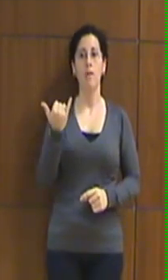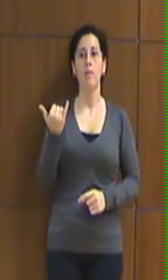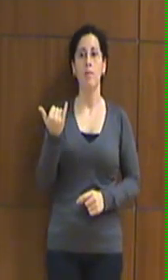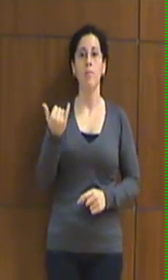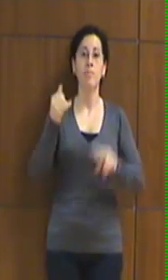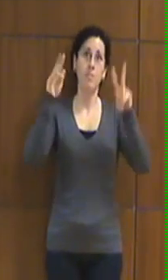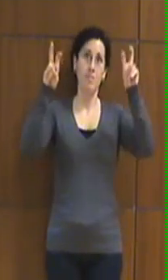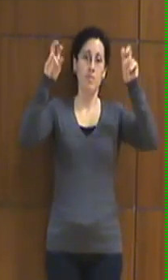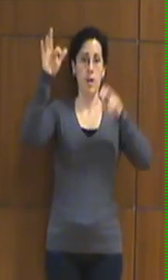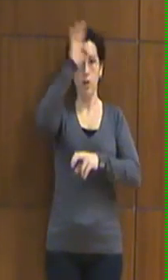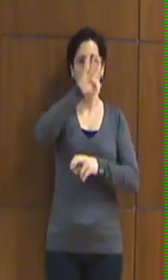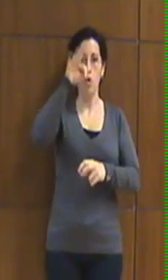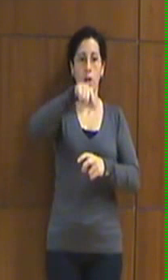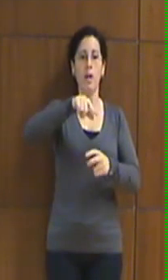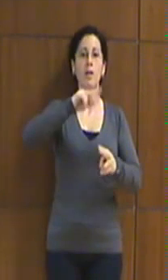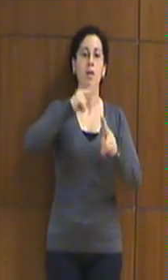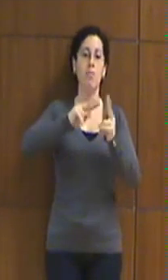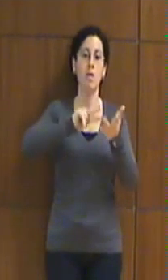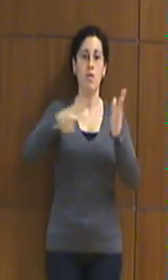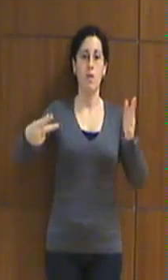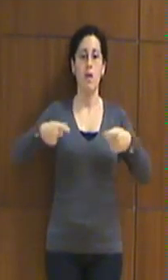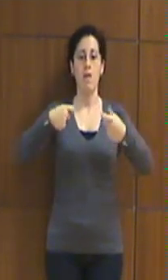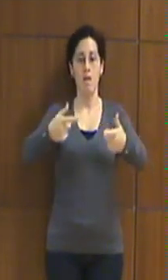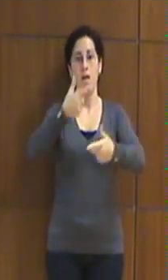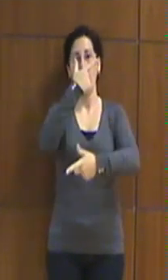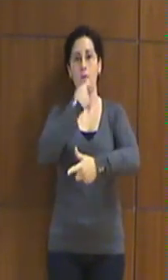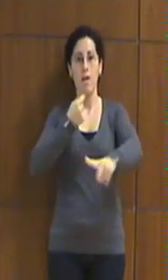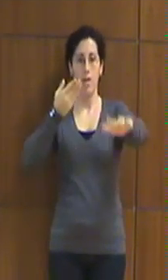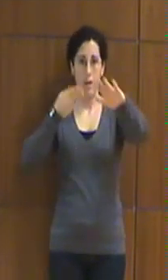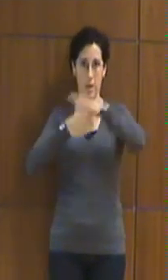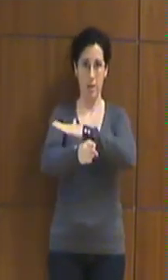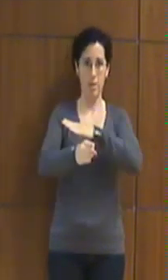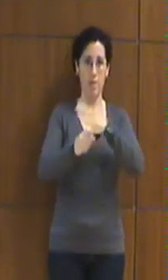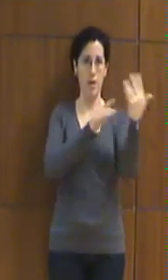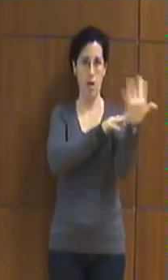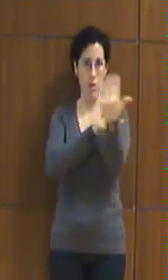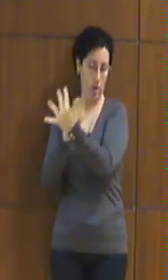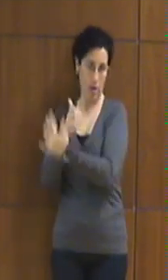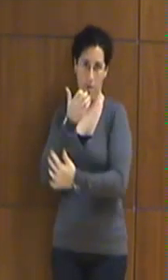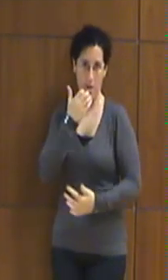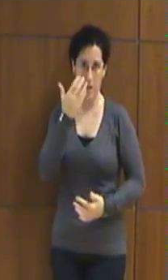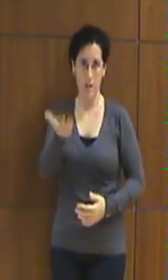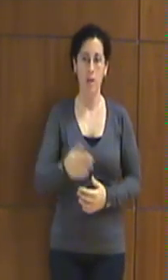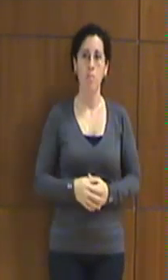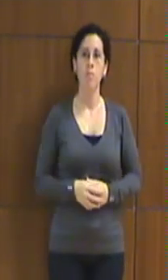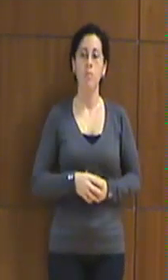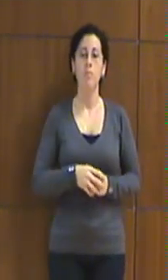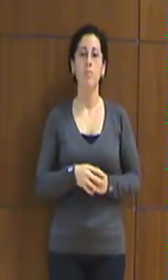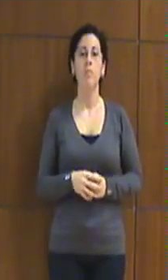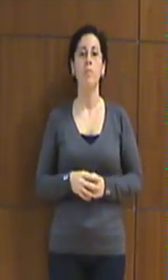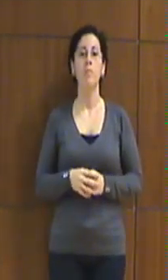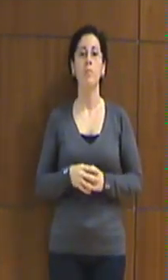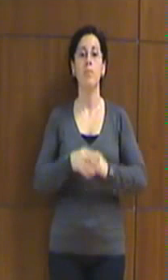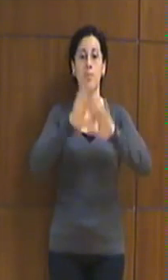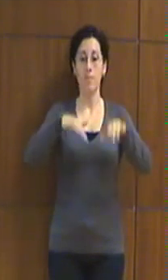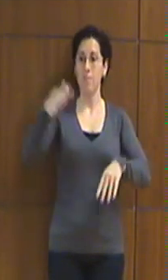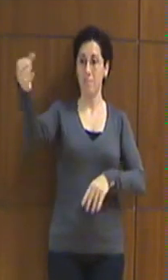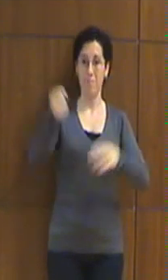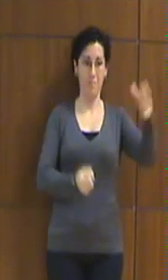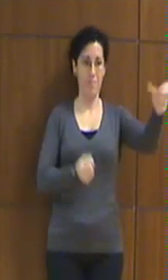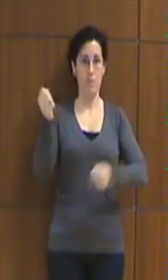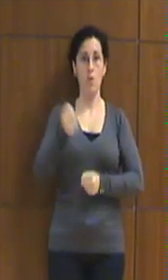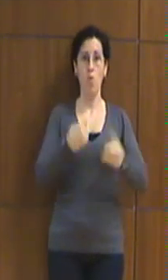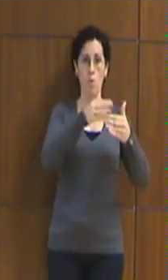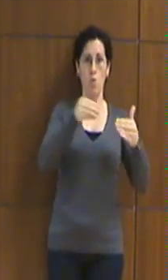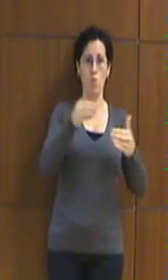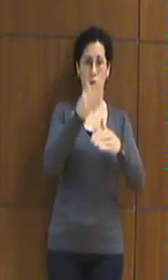teóricamente tecnologías que favorecen la accesibilidad a los ordenadores, ¿no? Y entonces, sentábamos a usuarios nuestros